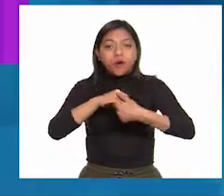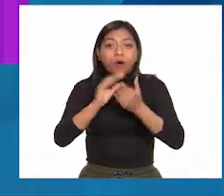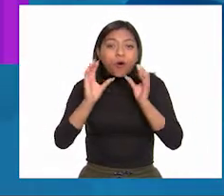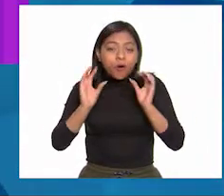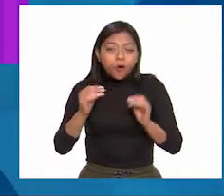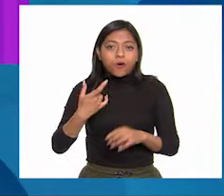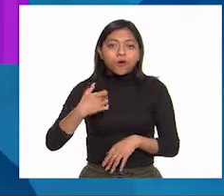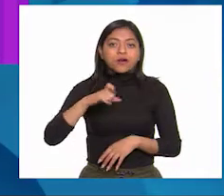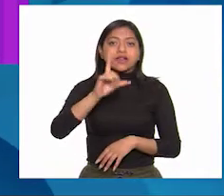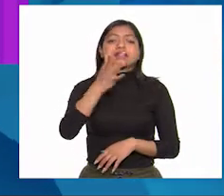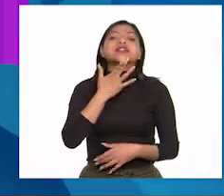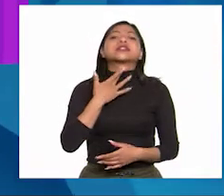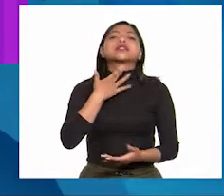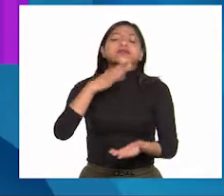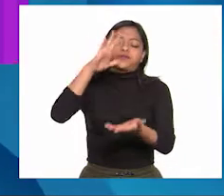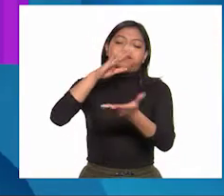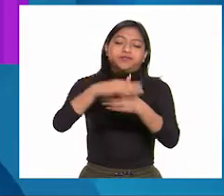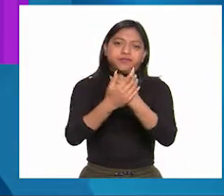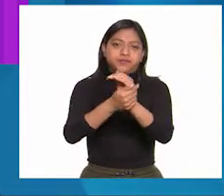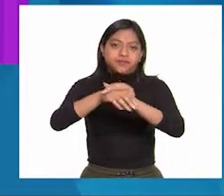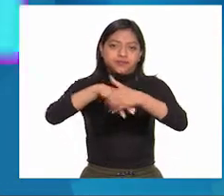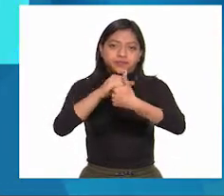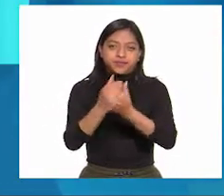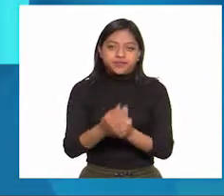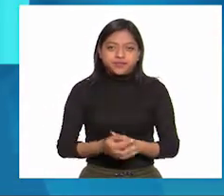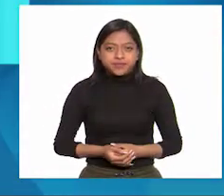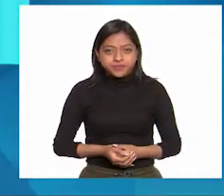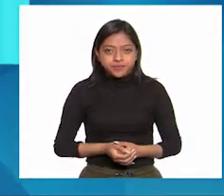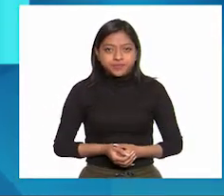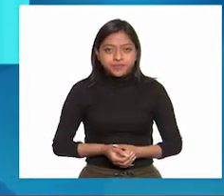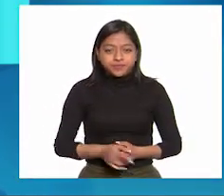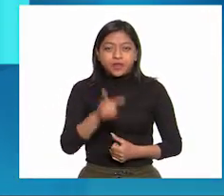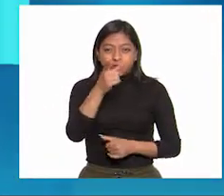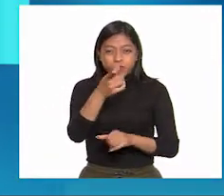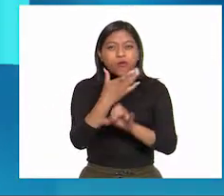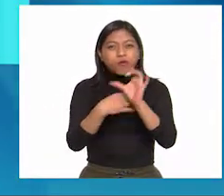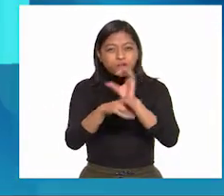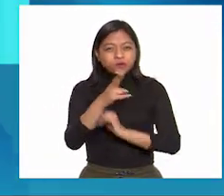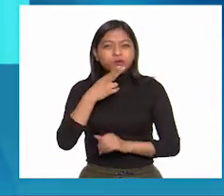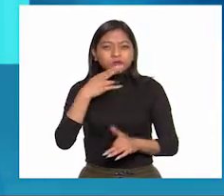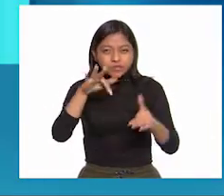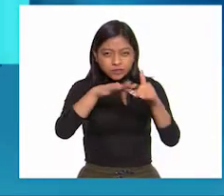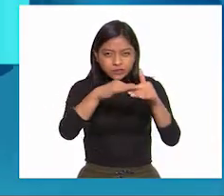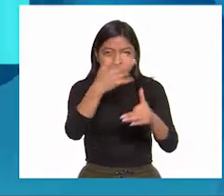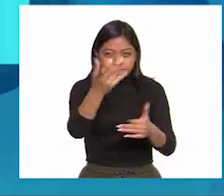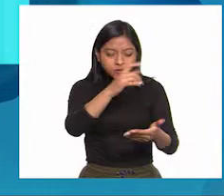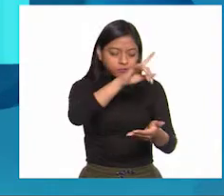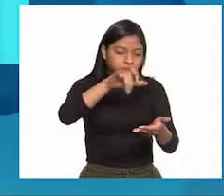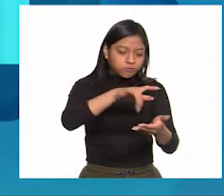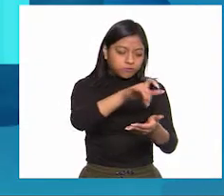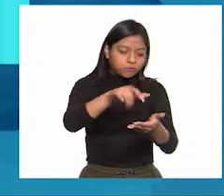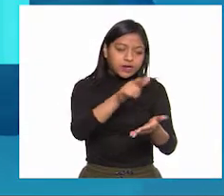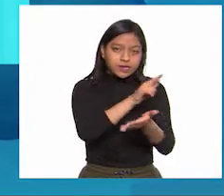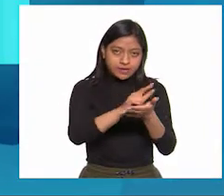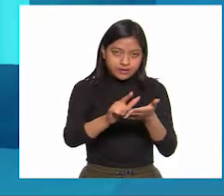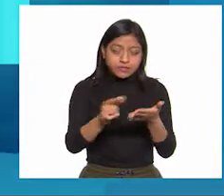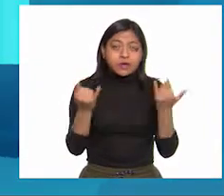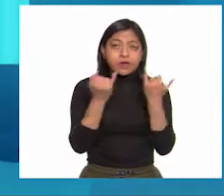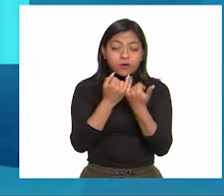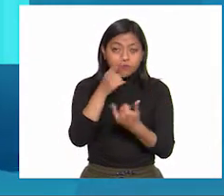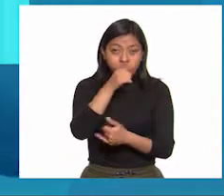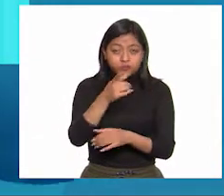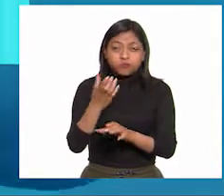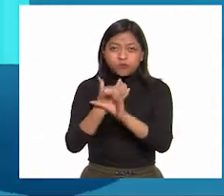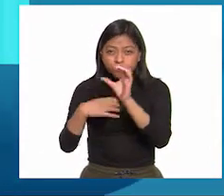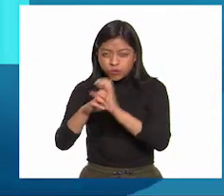aplica desinfectante a base de agua y alcohol. Desinfecta las superficies de los objetos que más utilizas. También